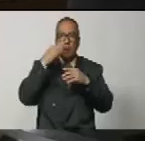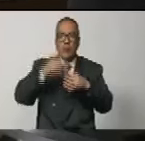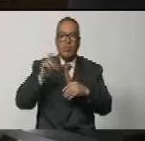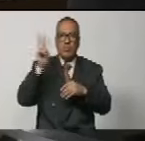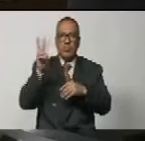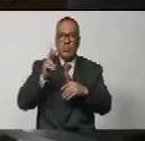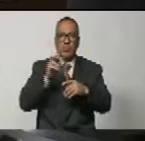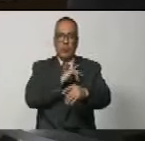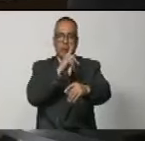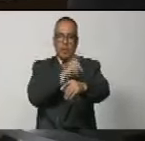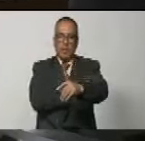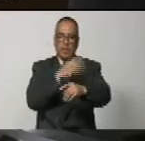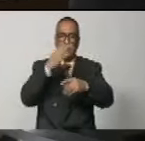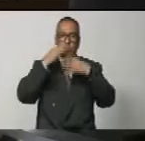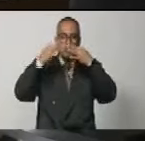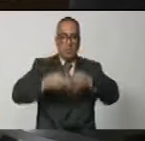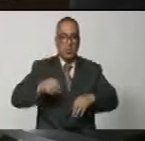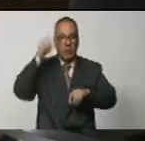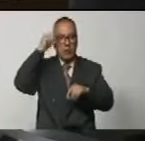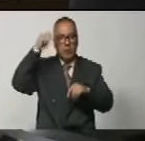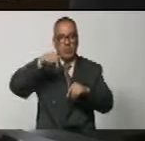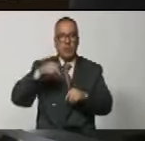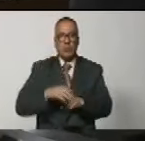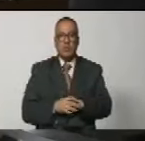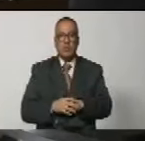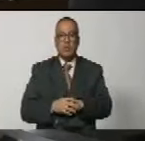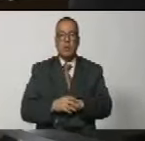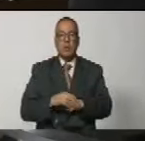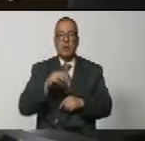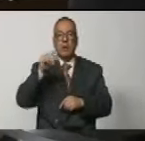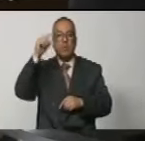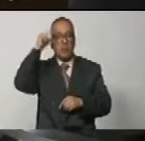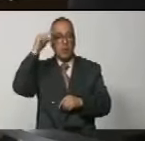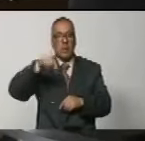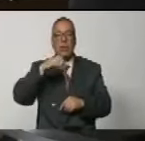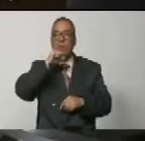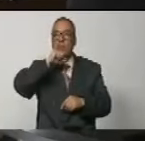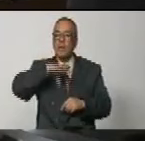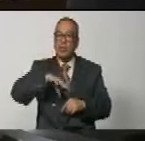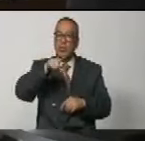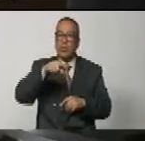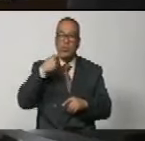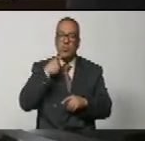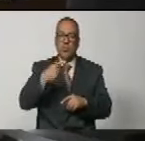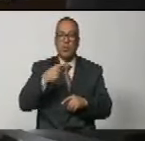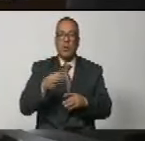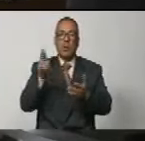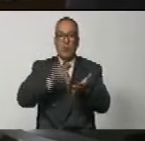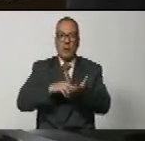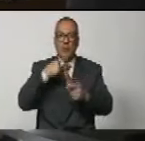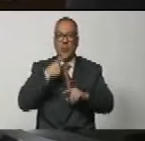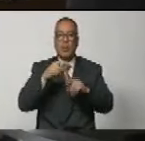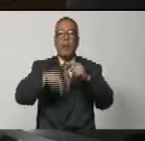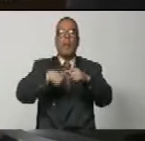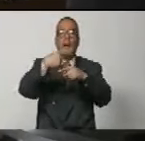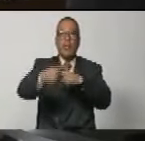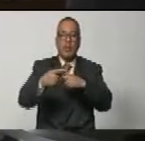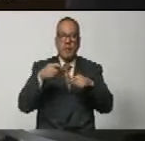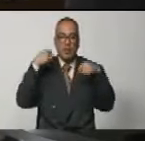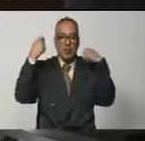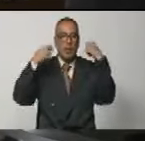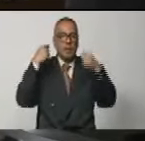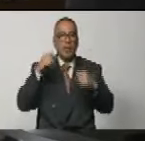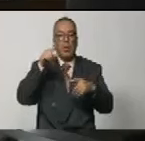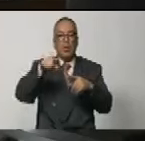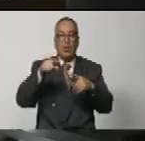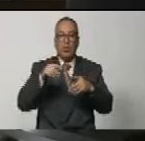Venezuela potencia. Hoy, día histórico, vuelvo y repito, mañana celebramos